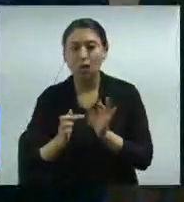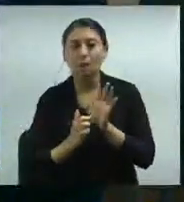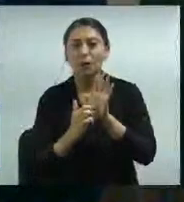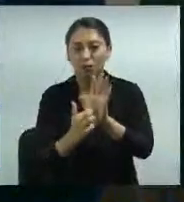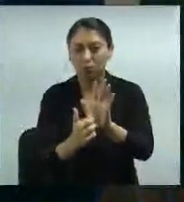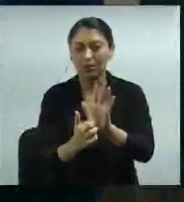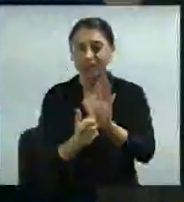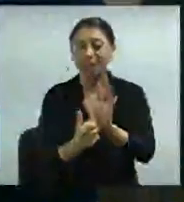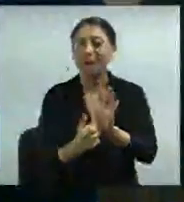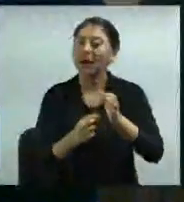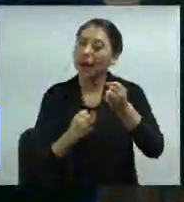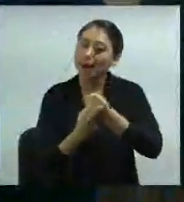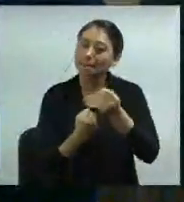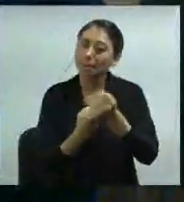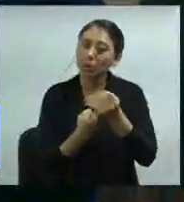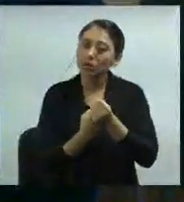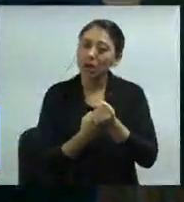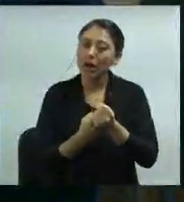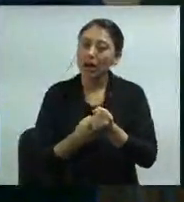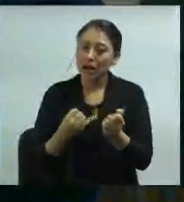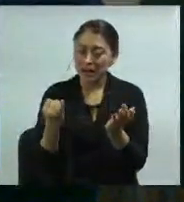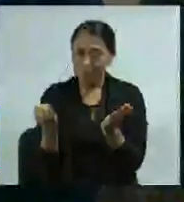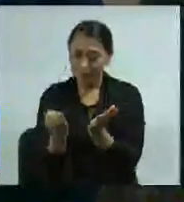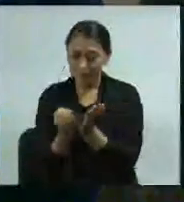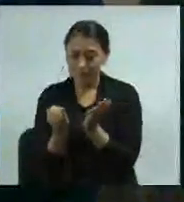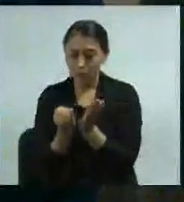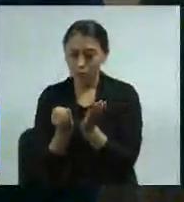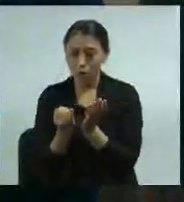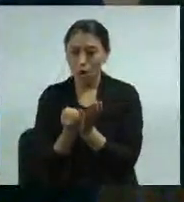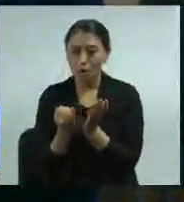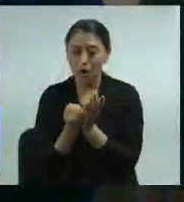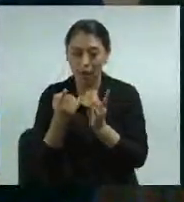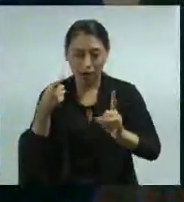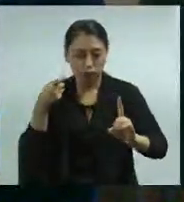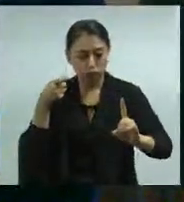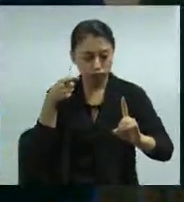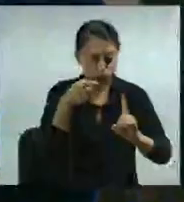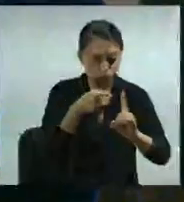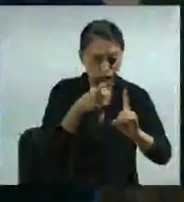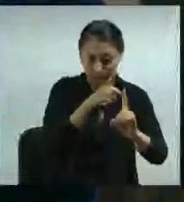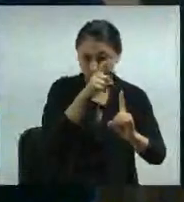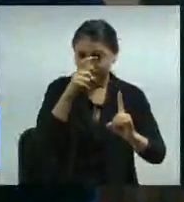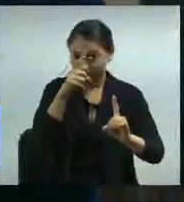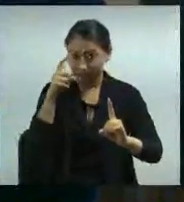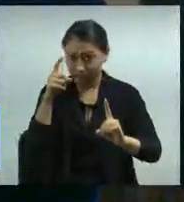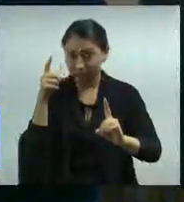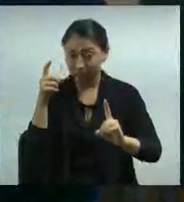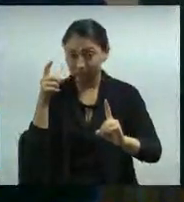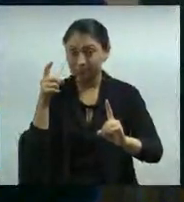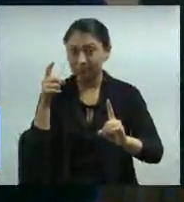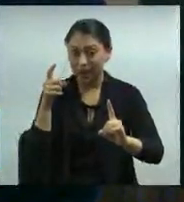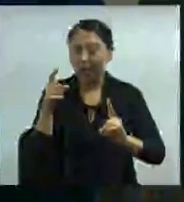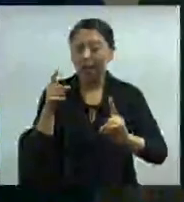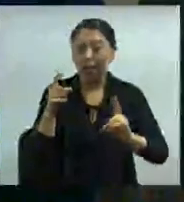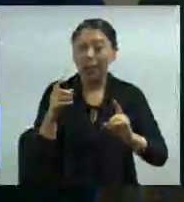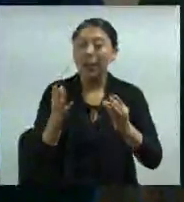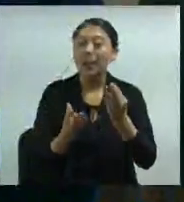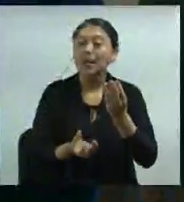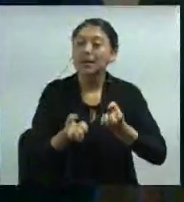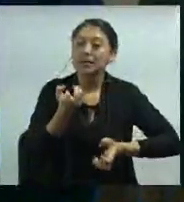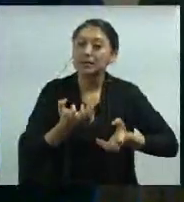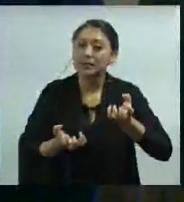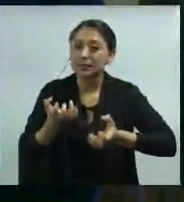una institución que pueda dedicarse exclusivamente para afrontar la situación de los incendios, tomando